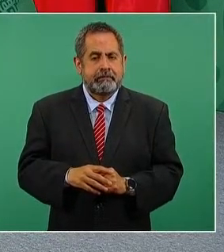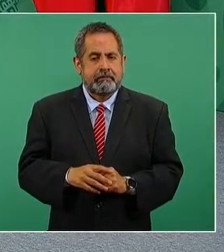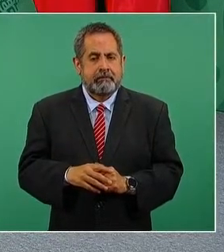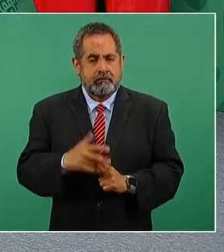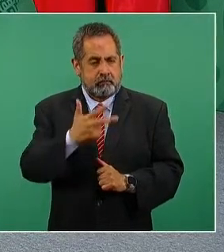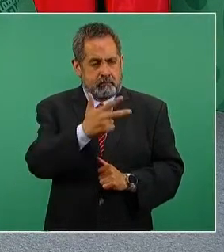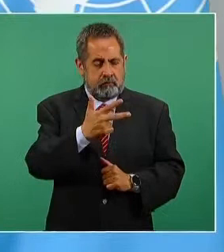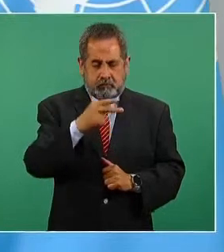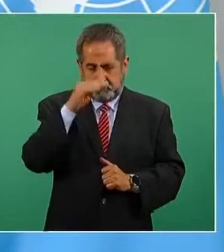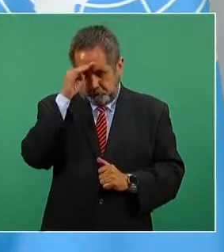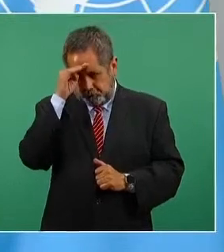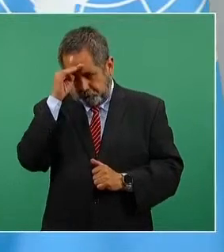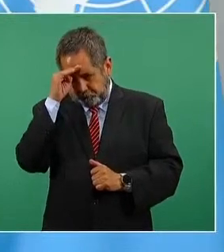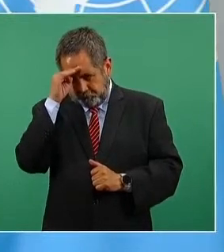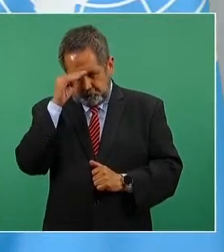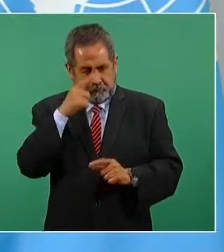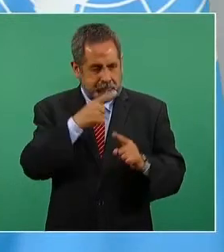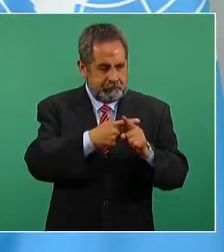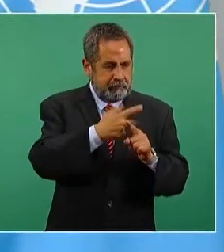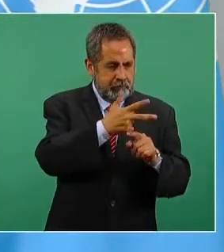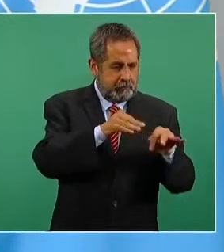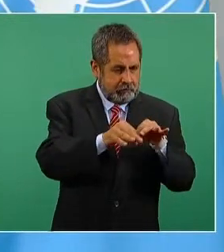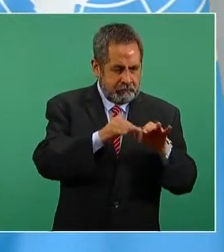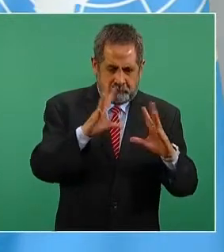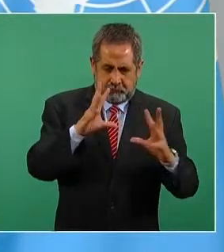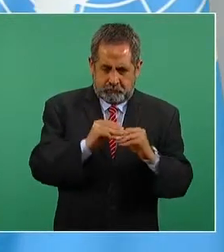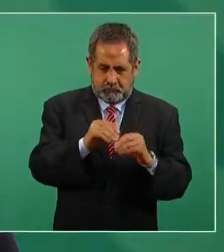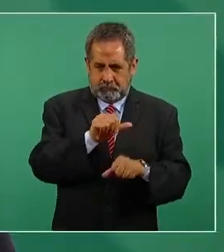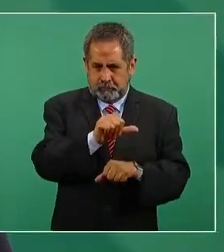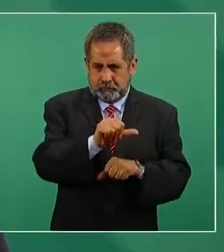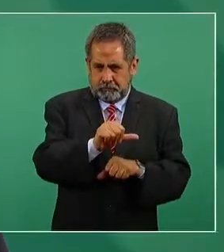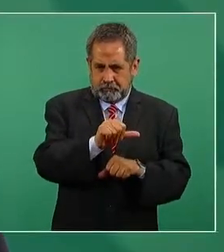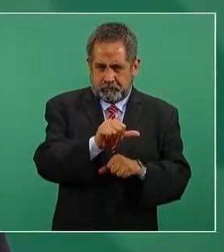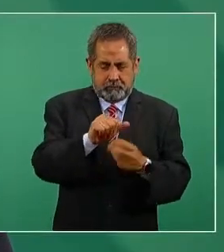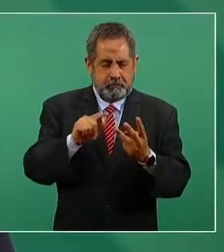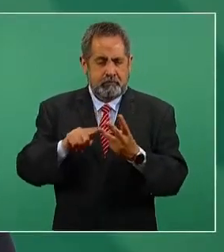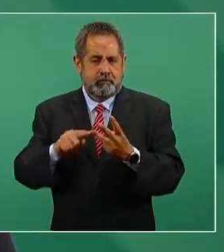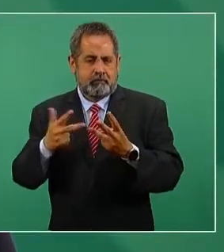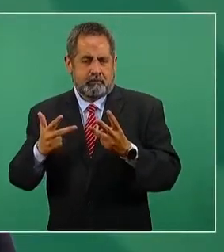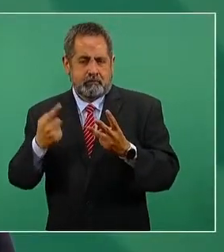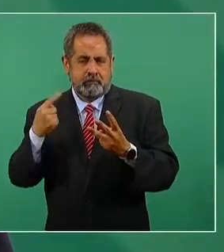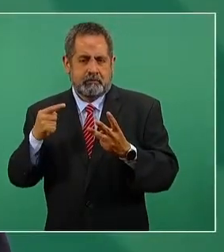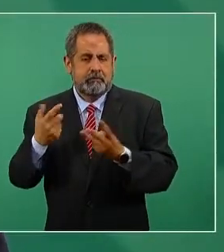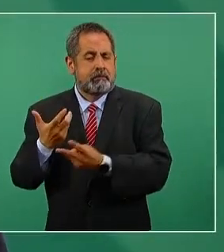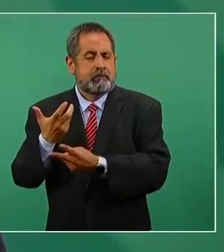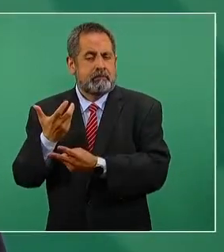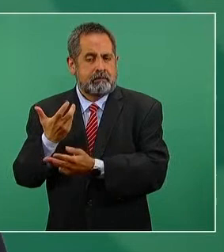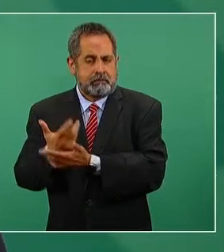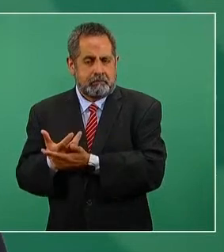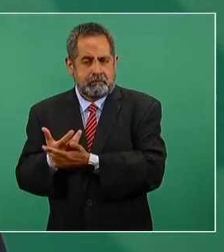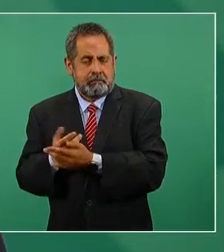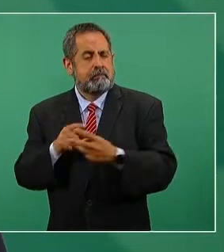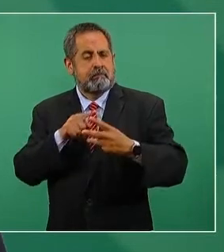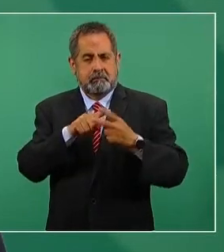8 para pensar y 8 para trabajar, 16. Y 8 para